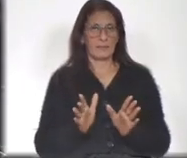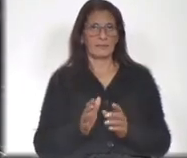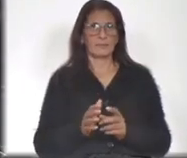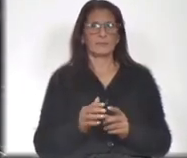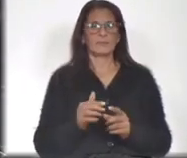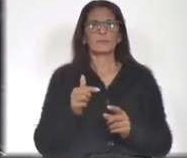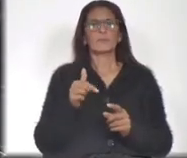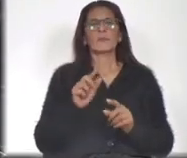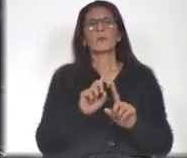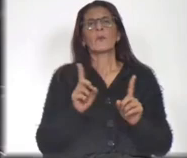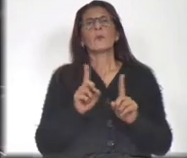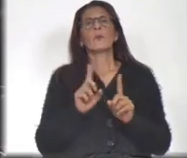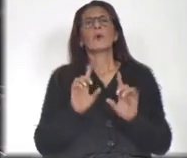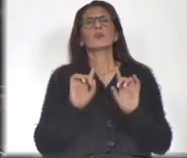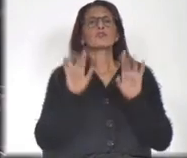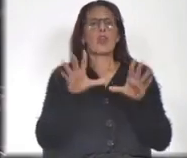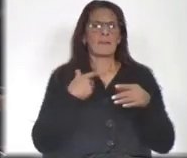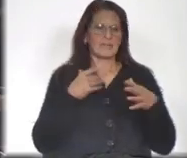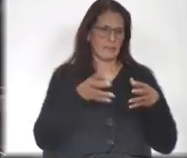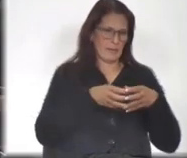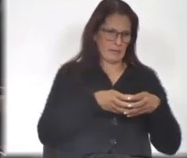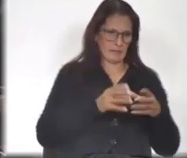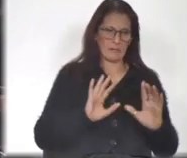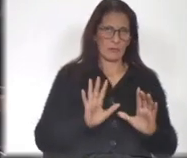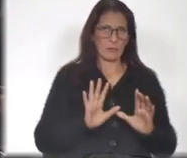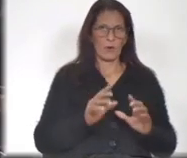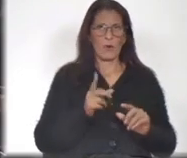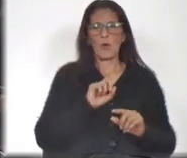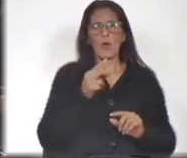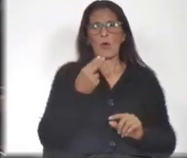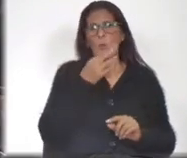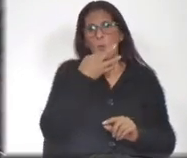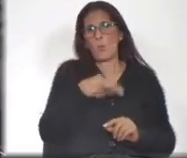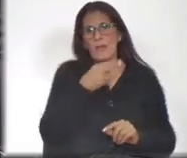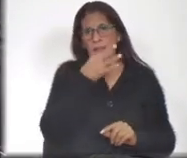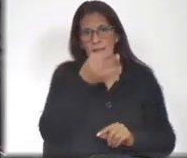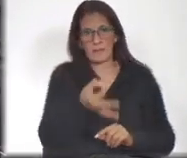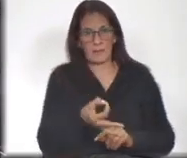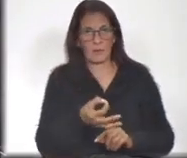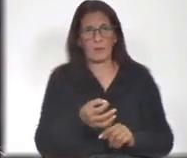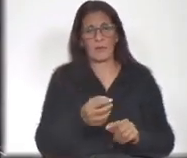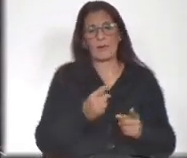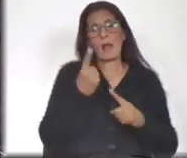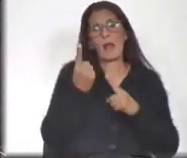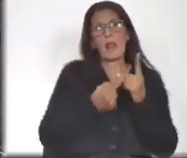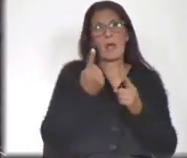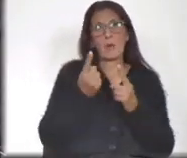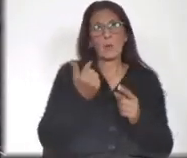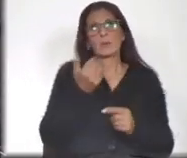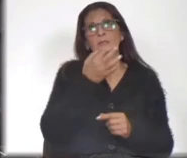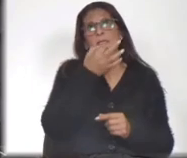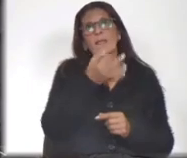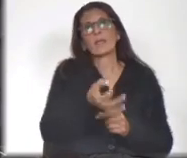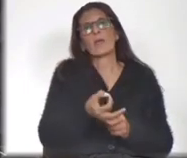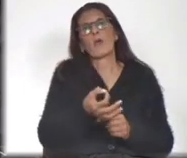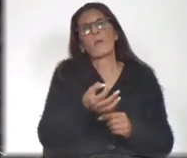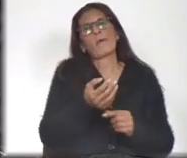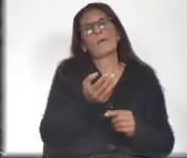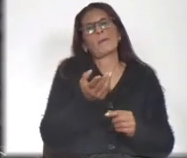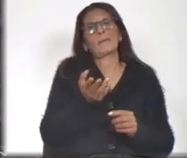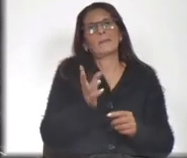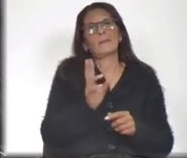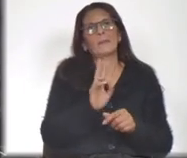no solo para este cuerpo, porque no se dijo nunca, en algunos aspectos, según se dijo, amparado en